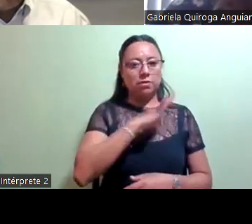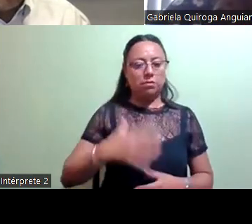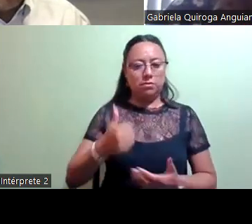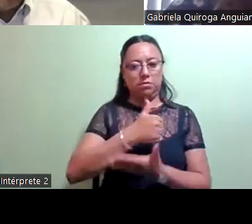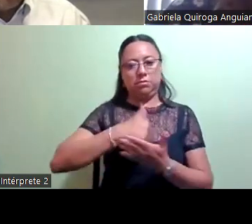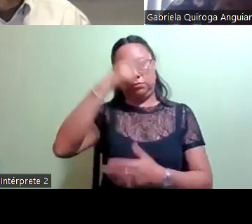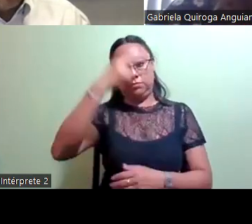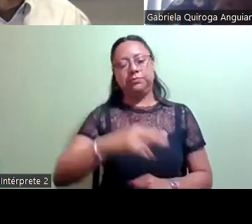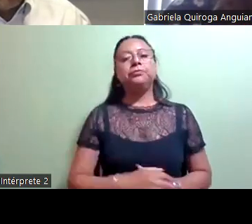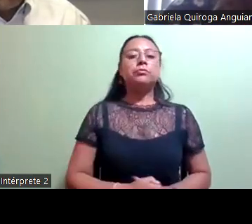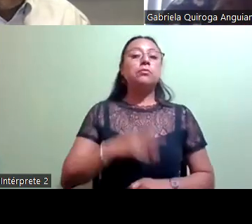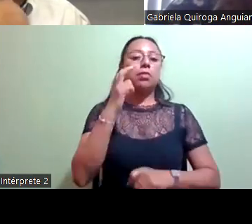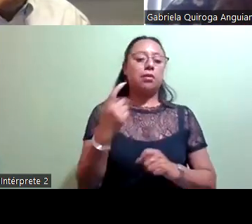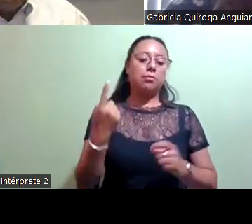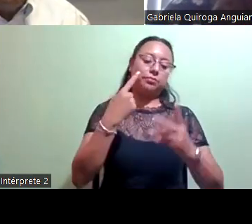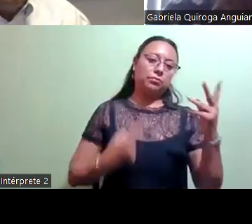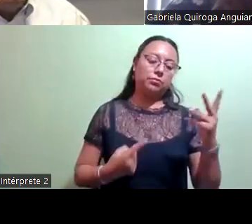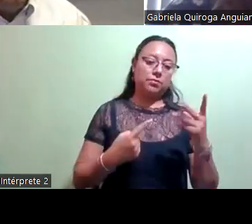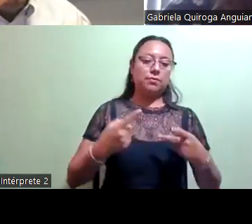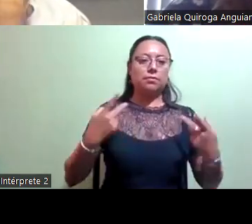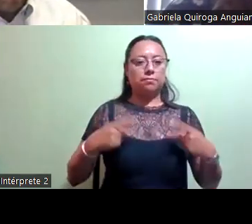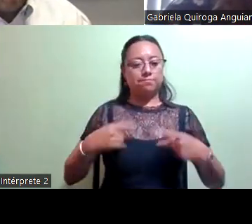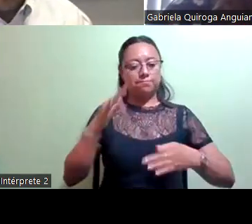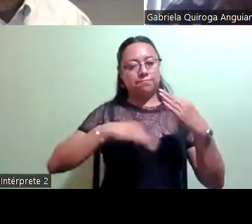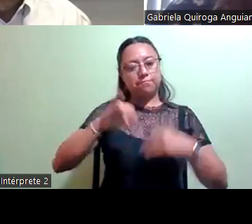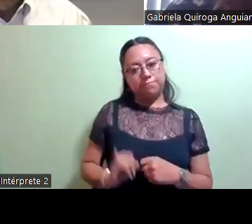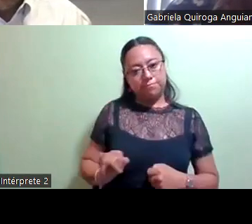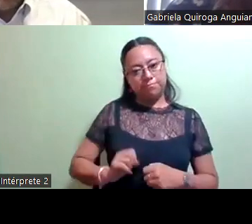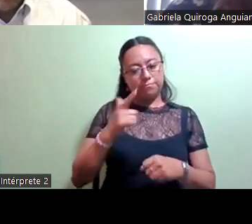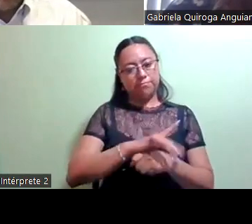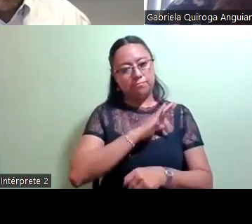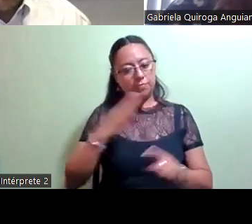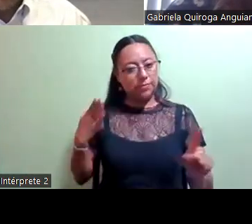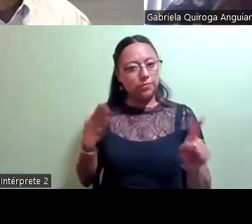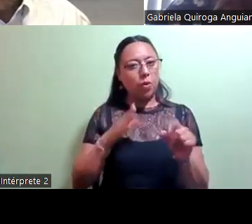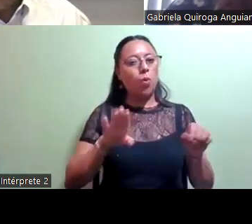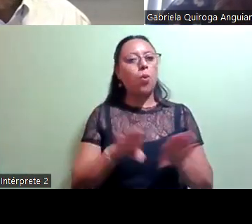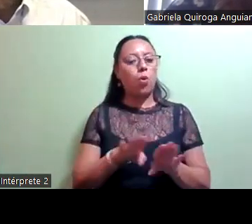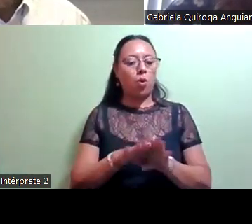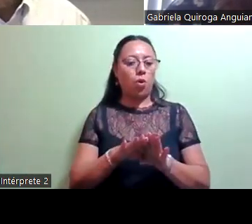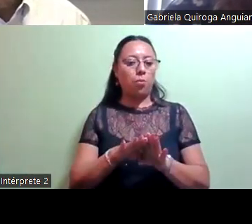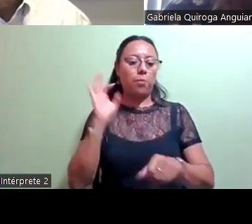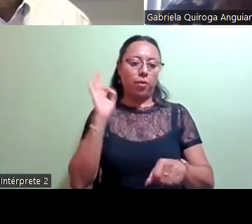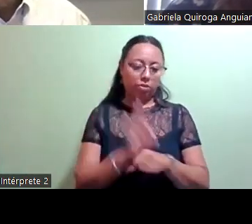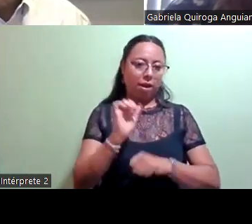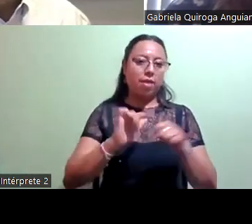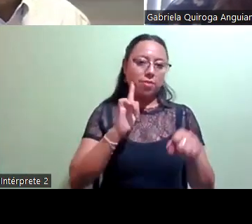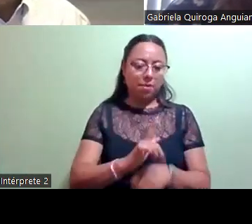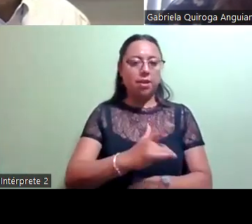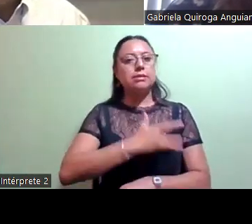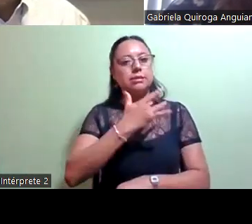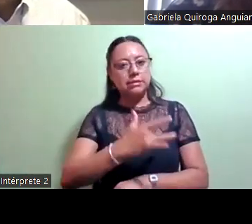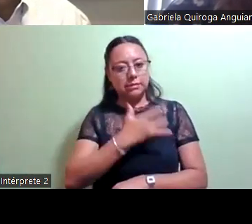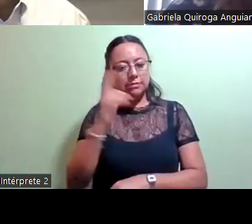son de orden público e interés social, tienen por objeto proteger a los animales como seres sintientes, garantizar